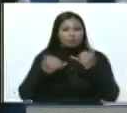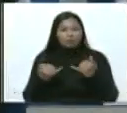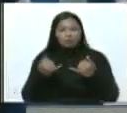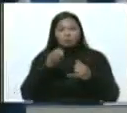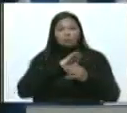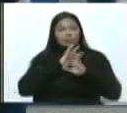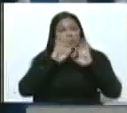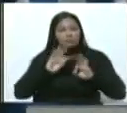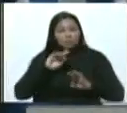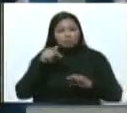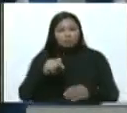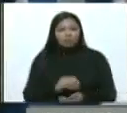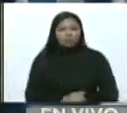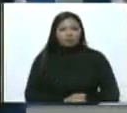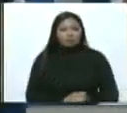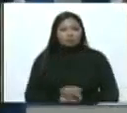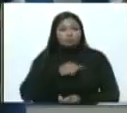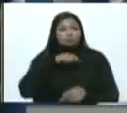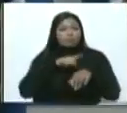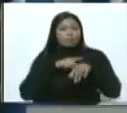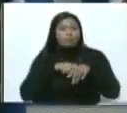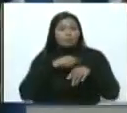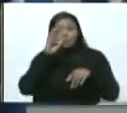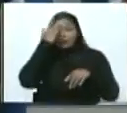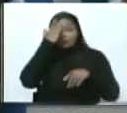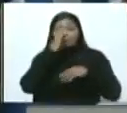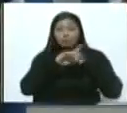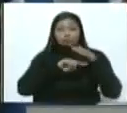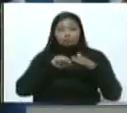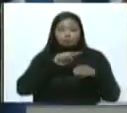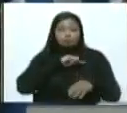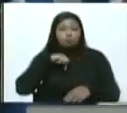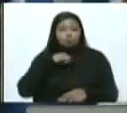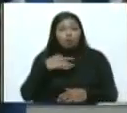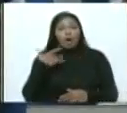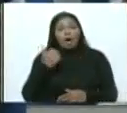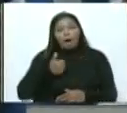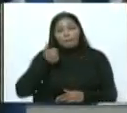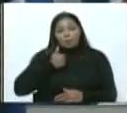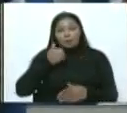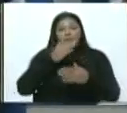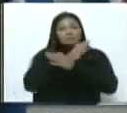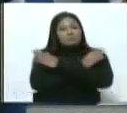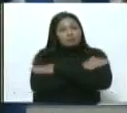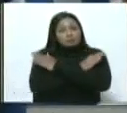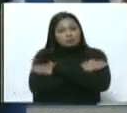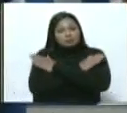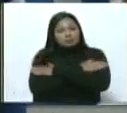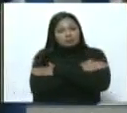acá en época de carnaval, aprovecho para felicitar